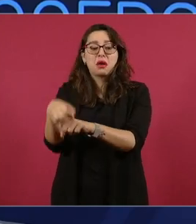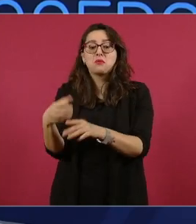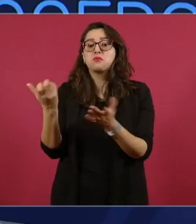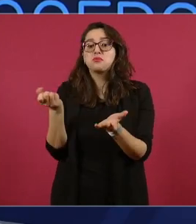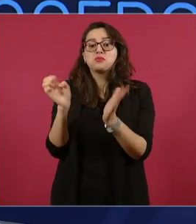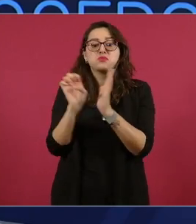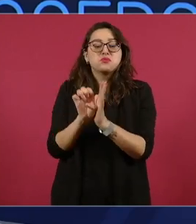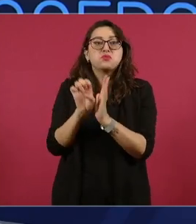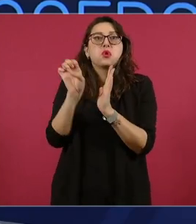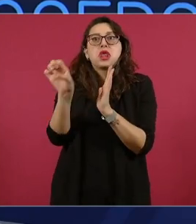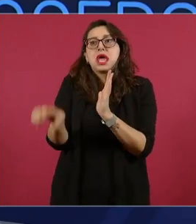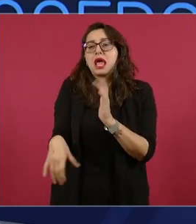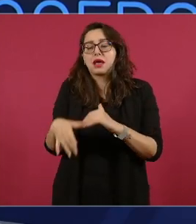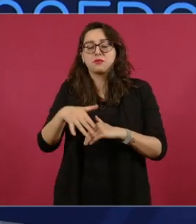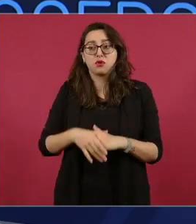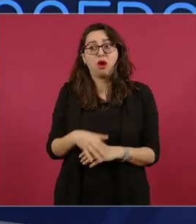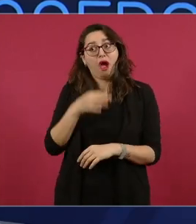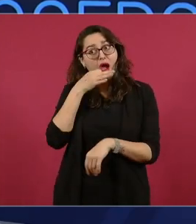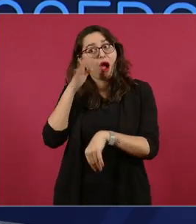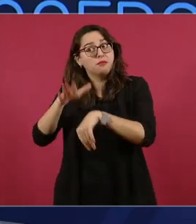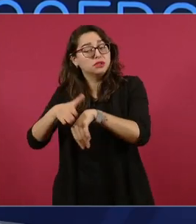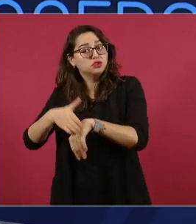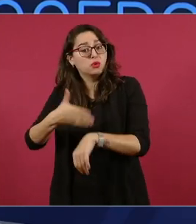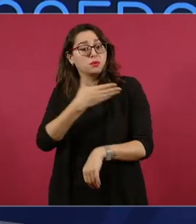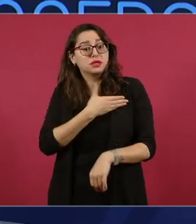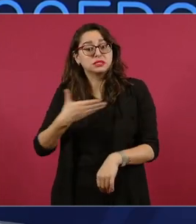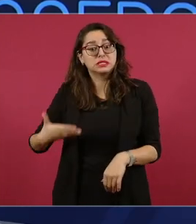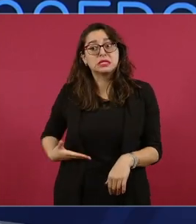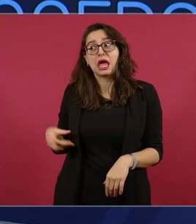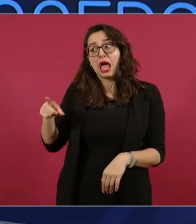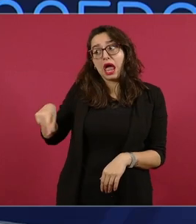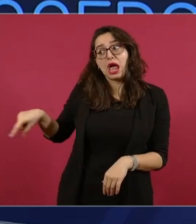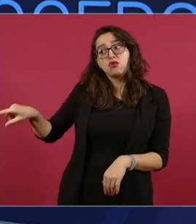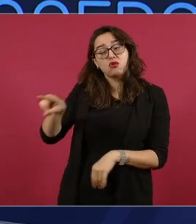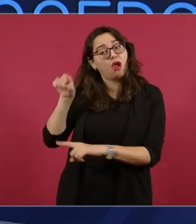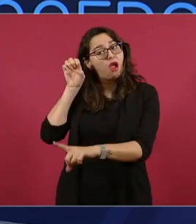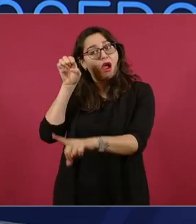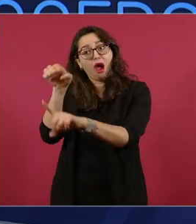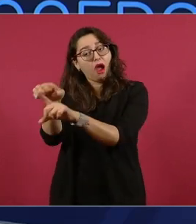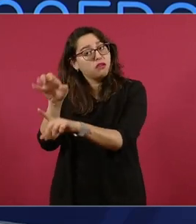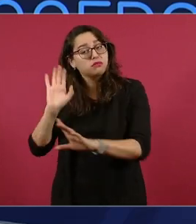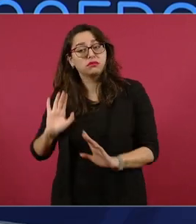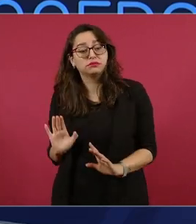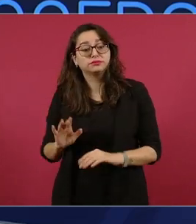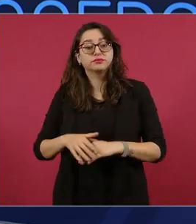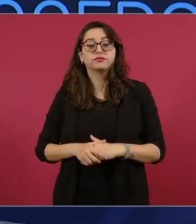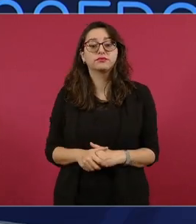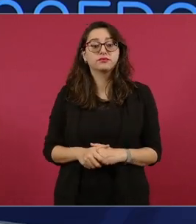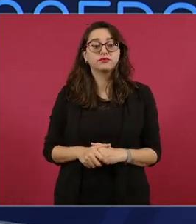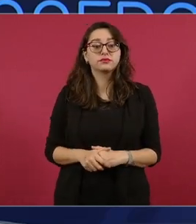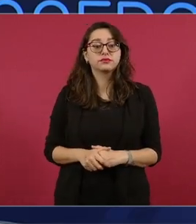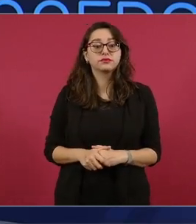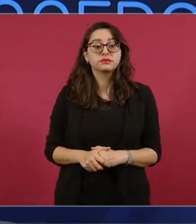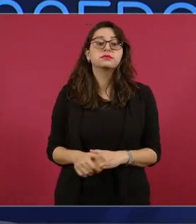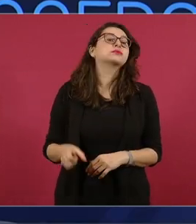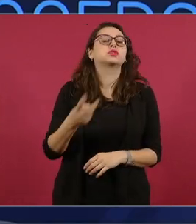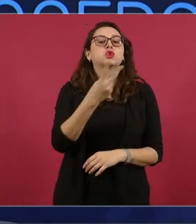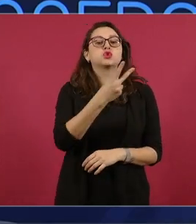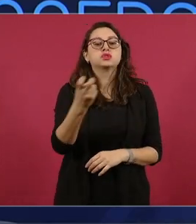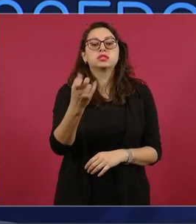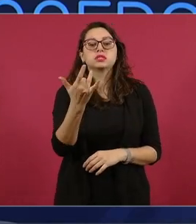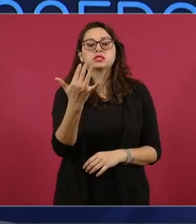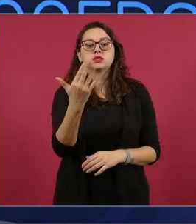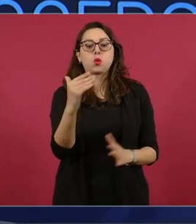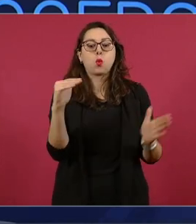mentiras como esto de que ya recibieron ayuda, ¿sí? Las 250 mil